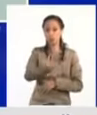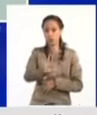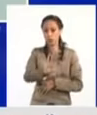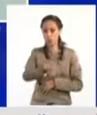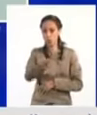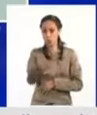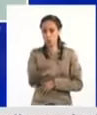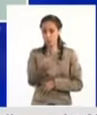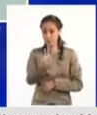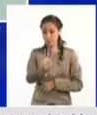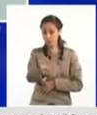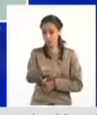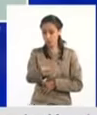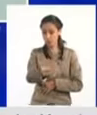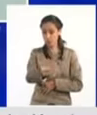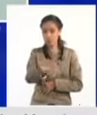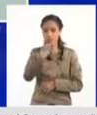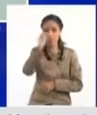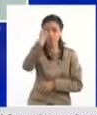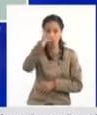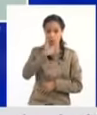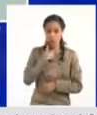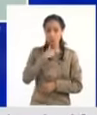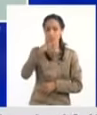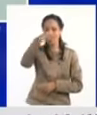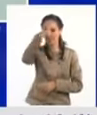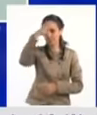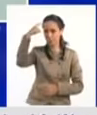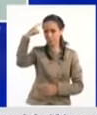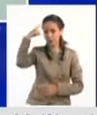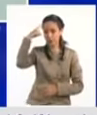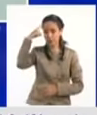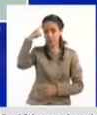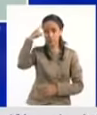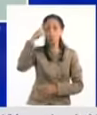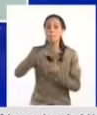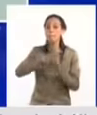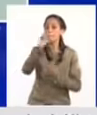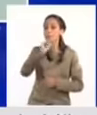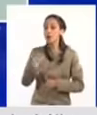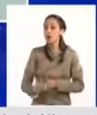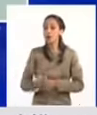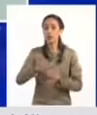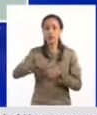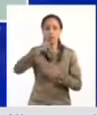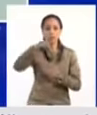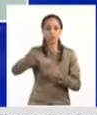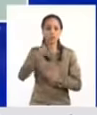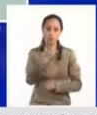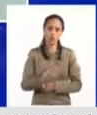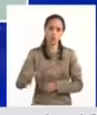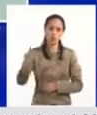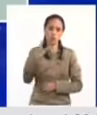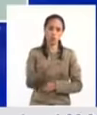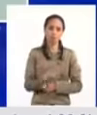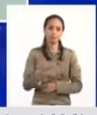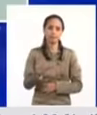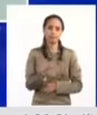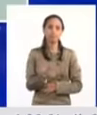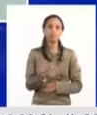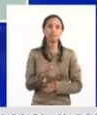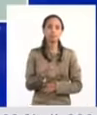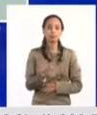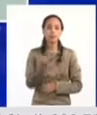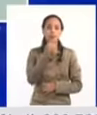2.248,5, Ciego de Ávila, Santi Espíritus, Mayabeque, Guantánamo y Camagüey. Solamente podemos